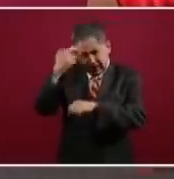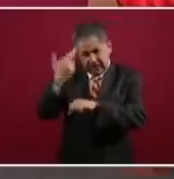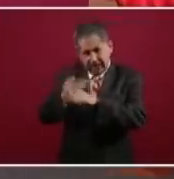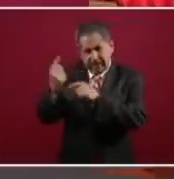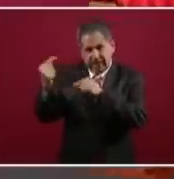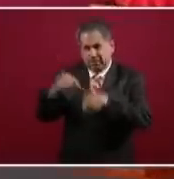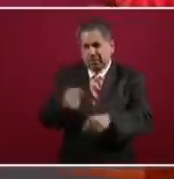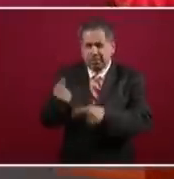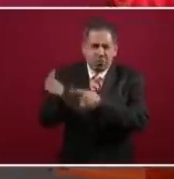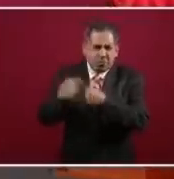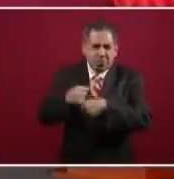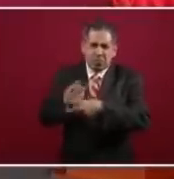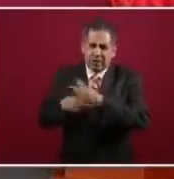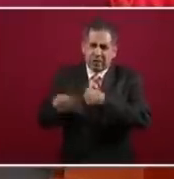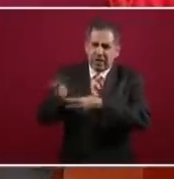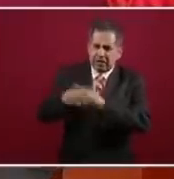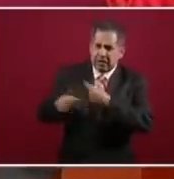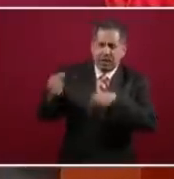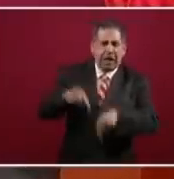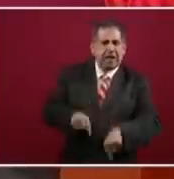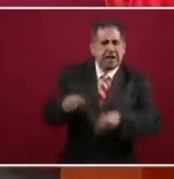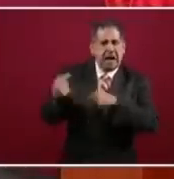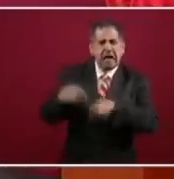bienvenido a nuestro país